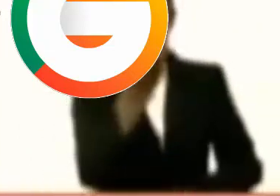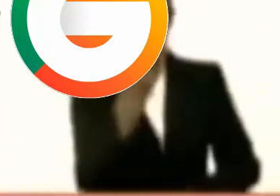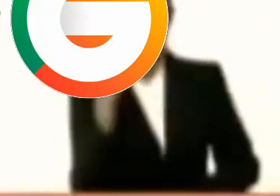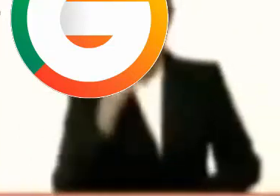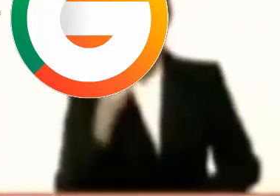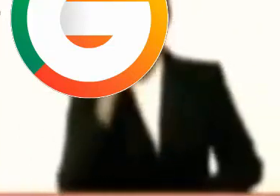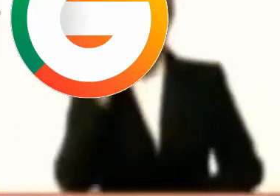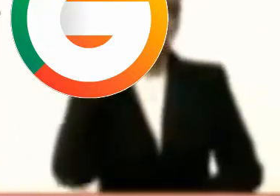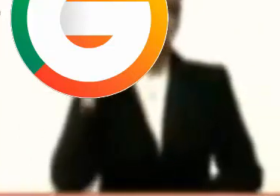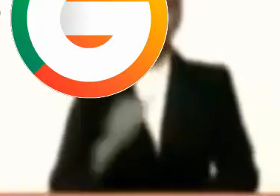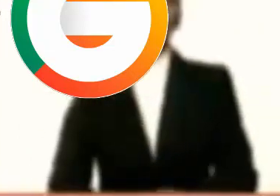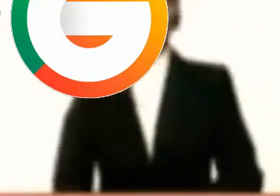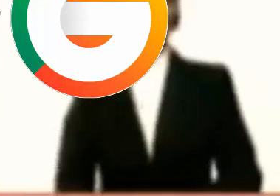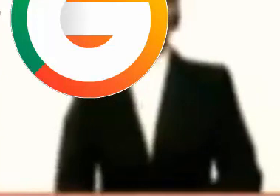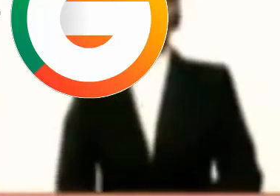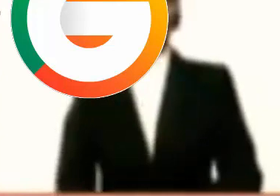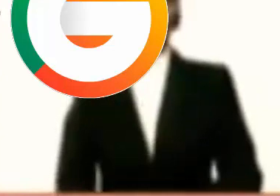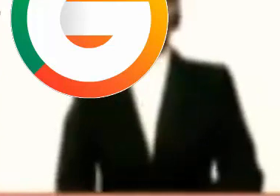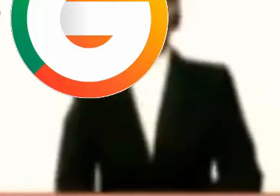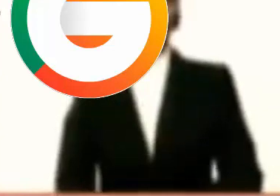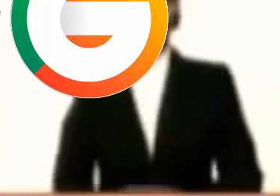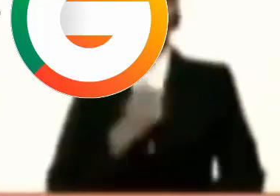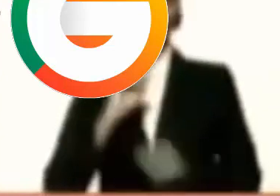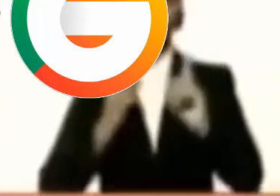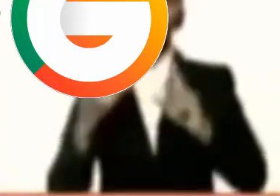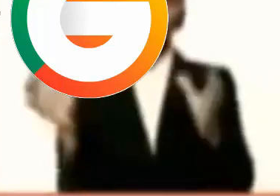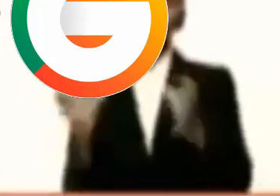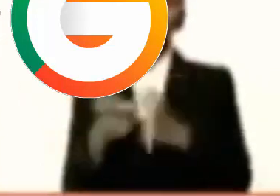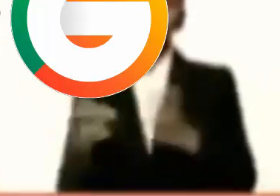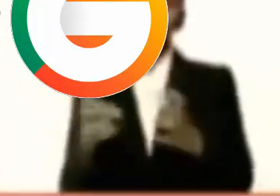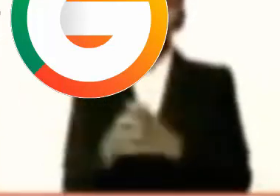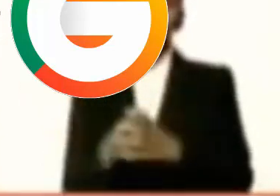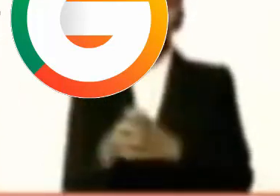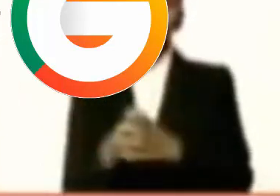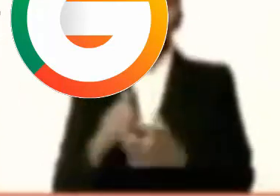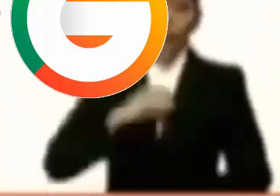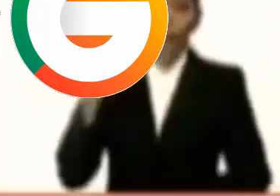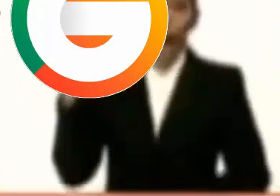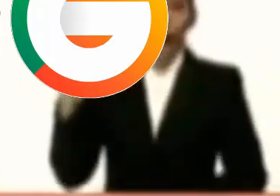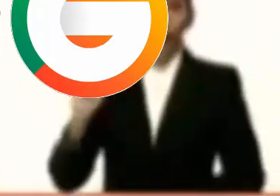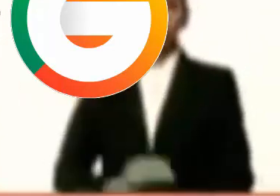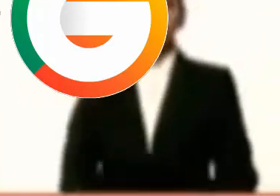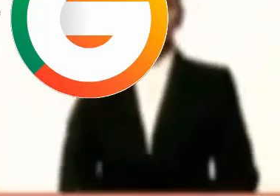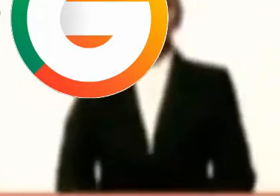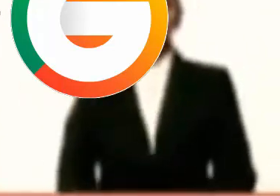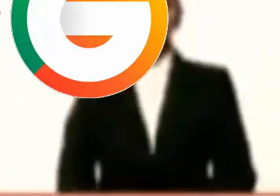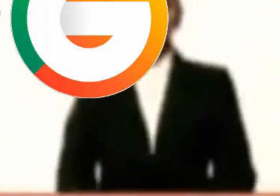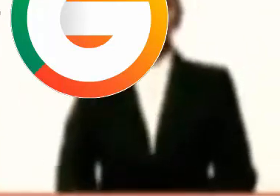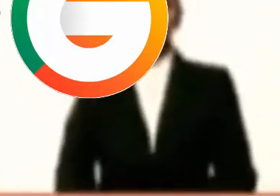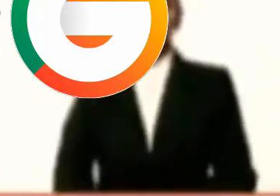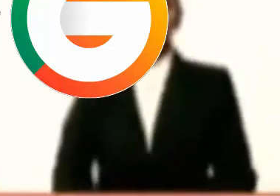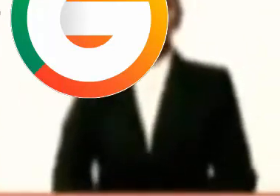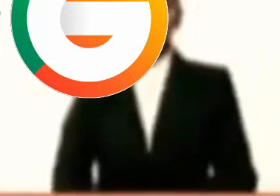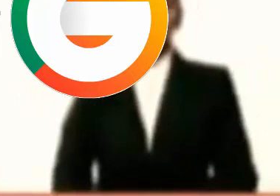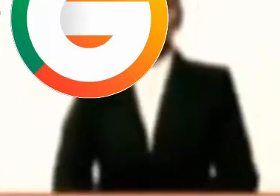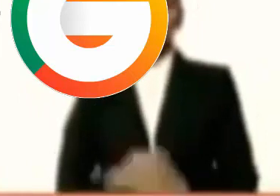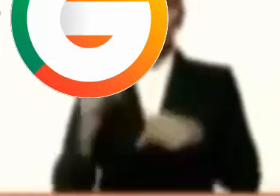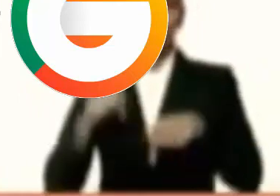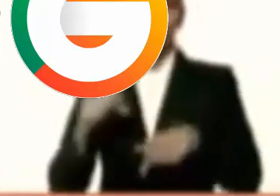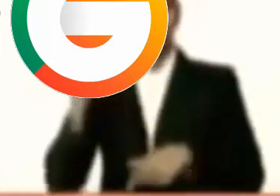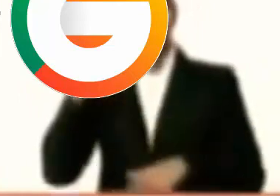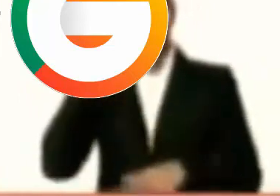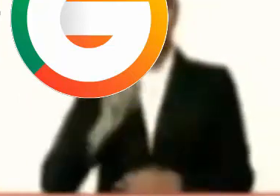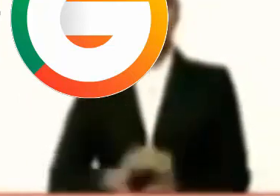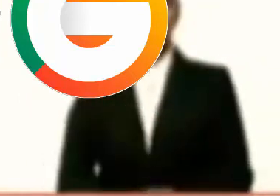venezolanos y venezolanas, hay grupos que no pueden conectar. Y que en estos días